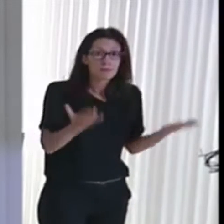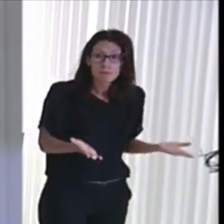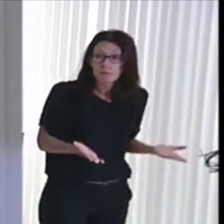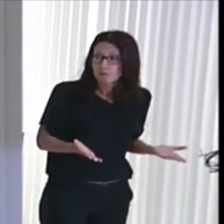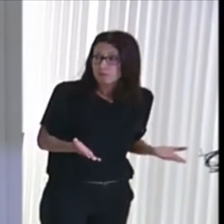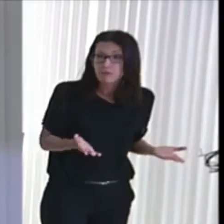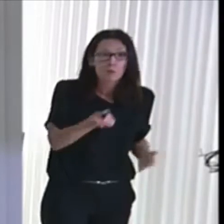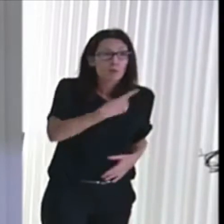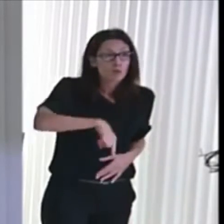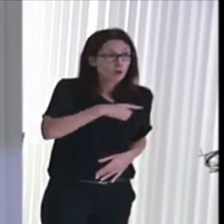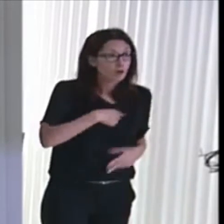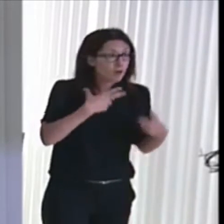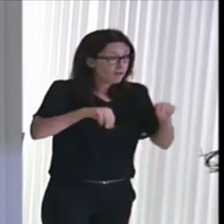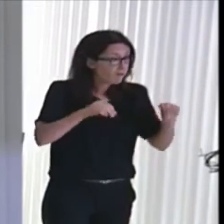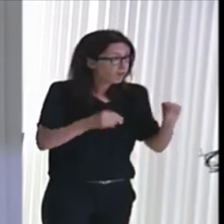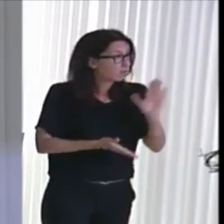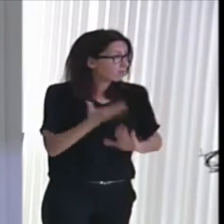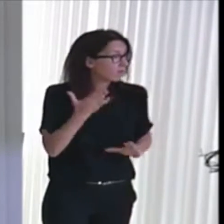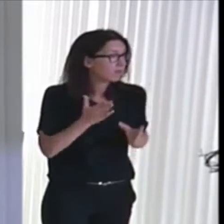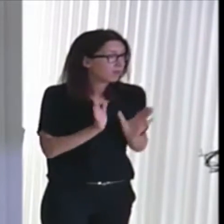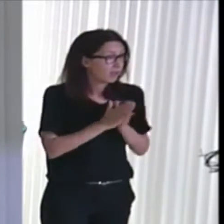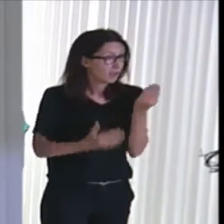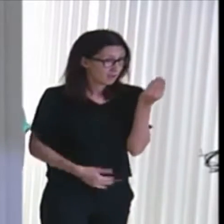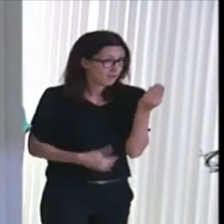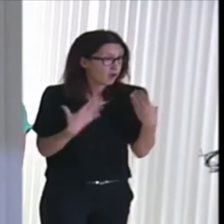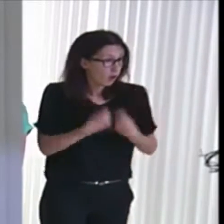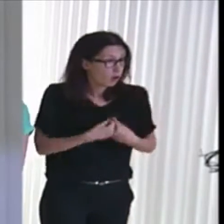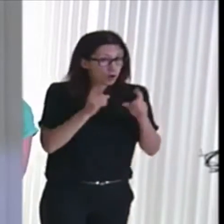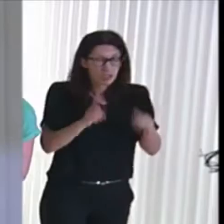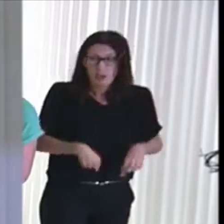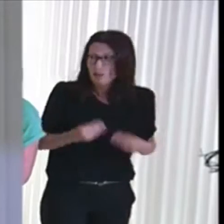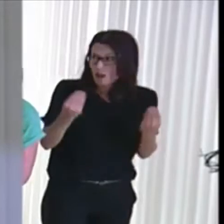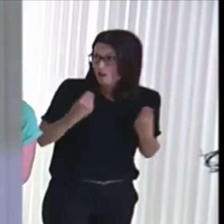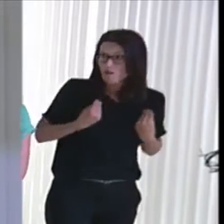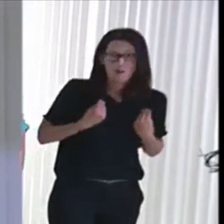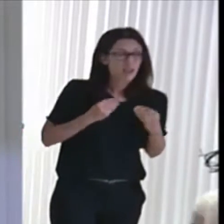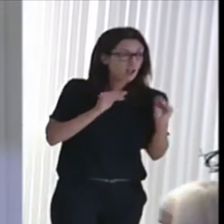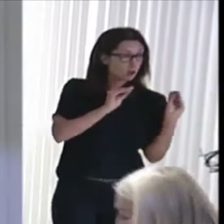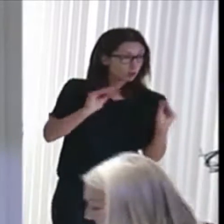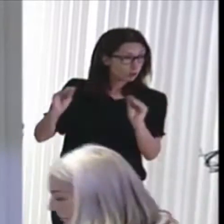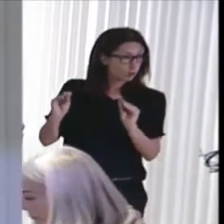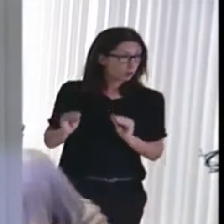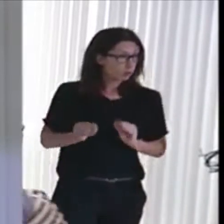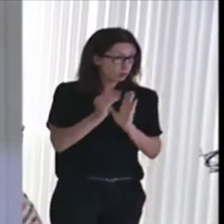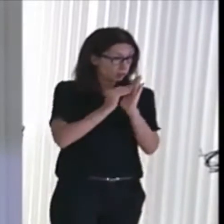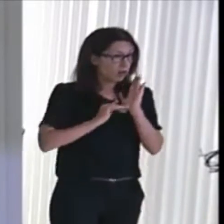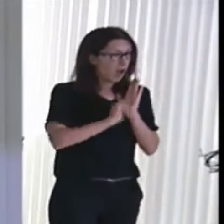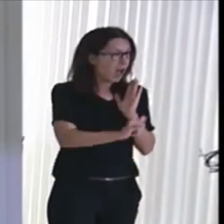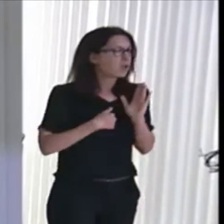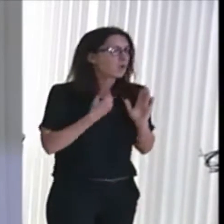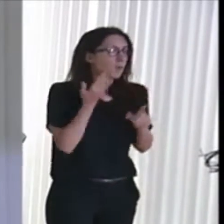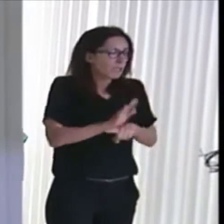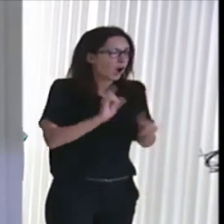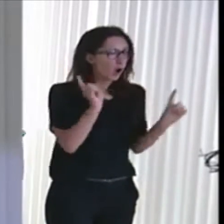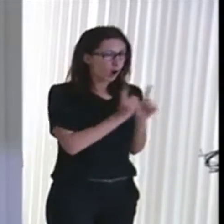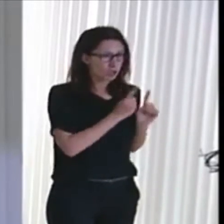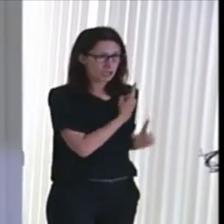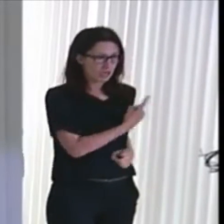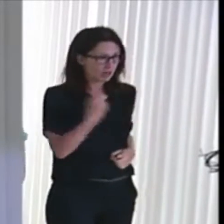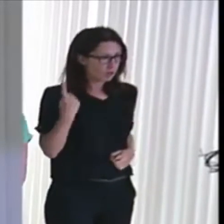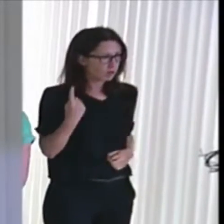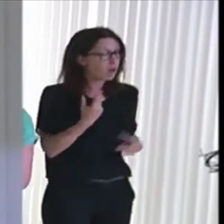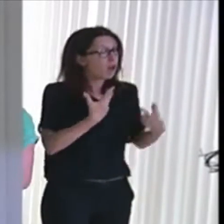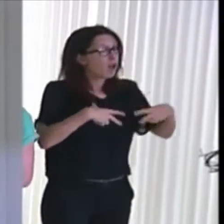llevar el libro y vais a tener su biografía y sus casos, voy a presentarlas brevemente y vamos a establecer